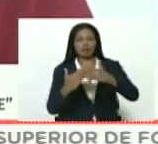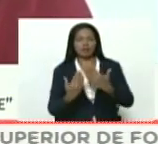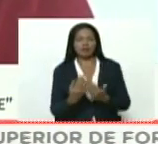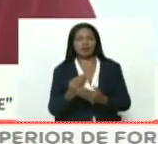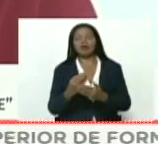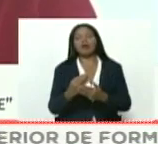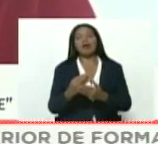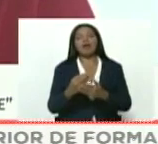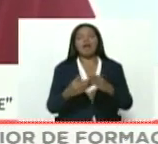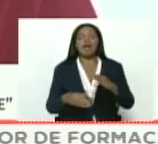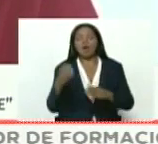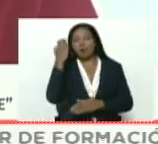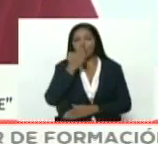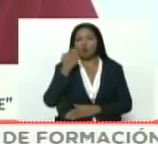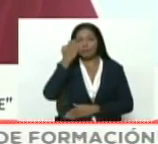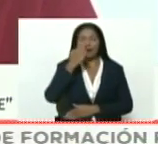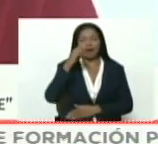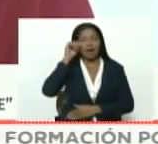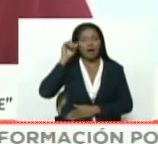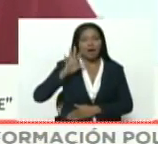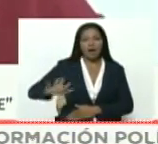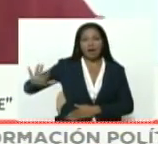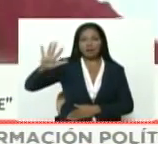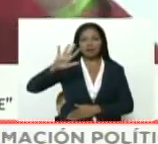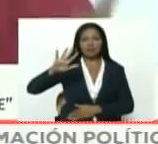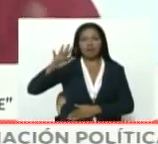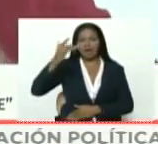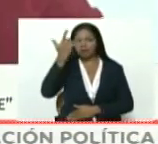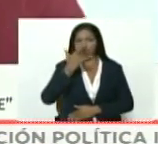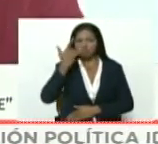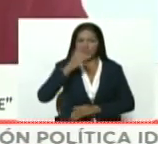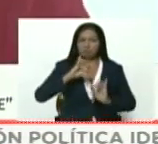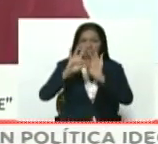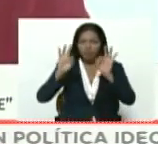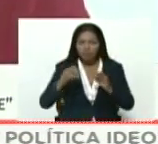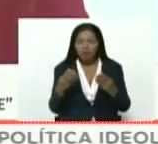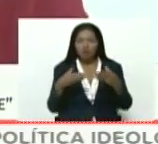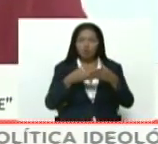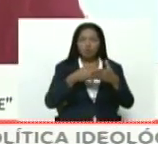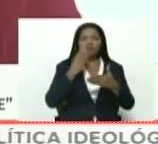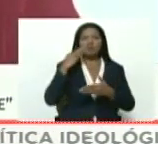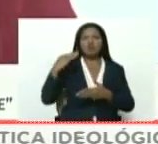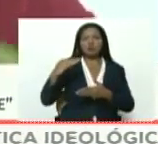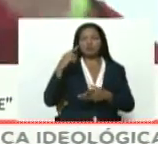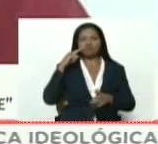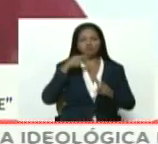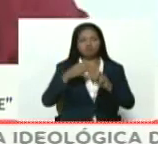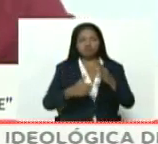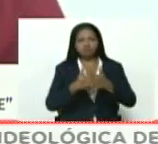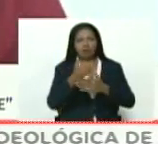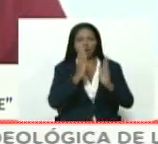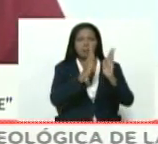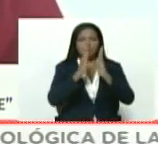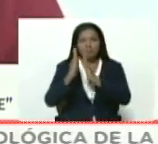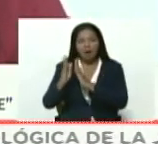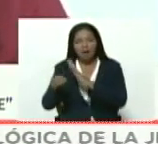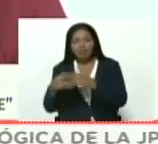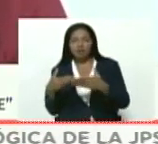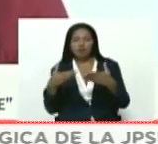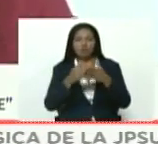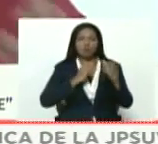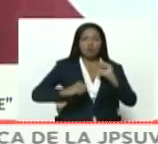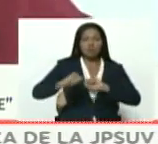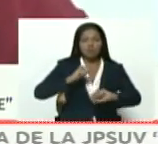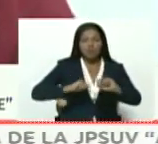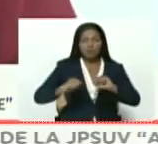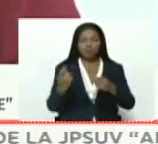de África y de Asia, para nosotros, a los cuadros más destacados de la juventud, a los más organizados, a los que tengan